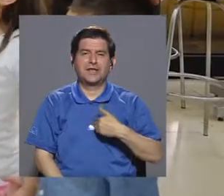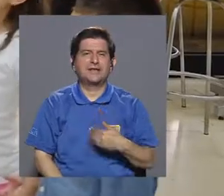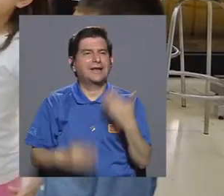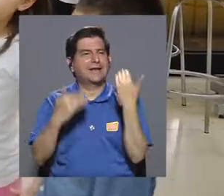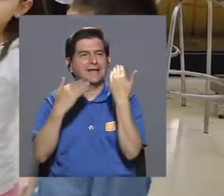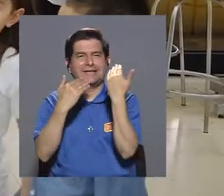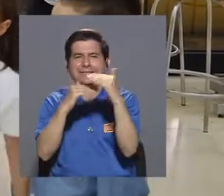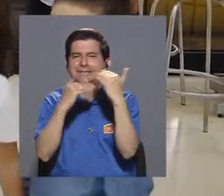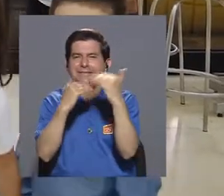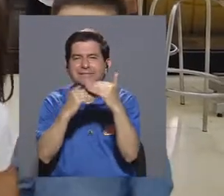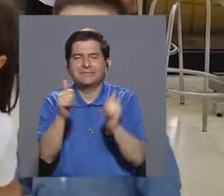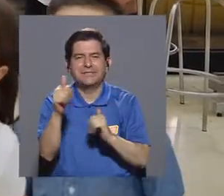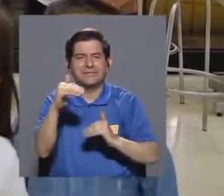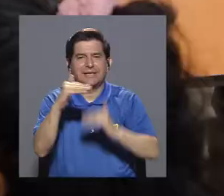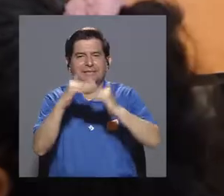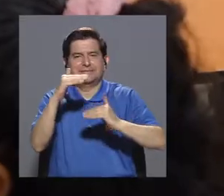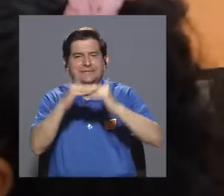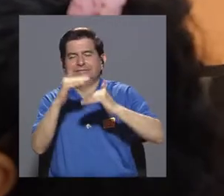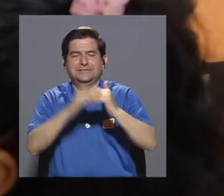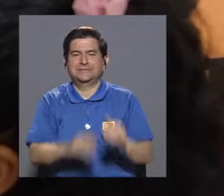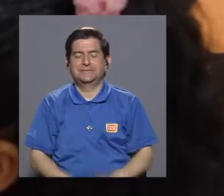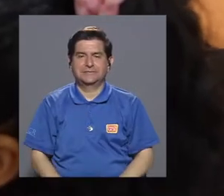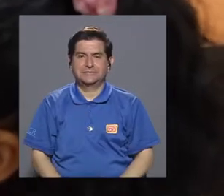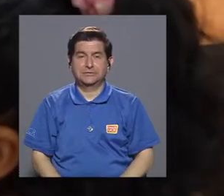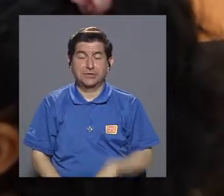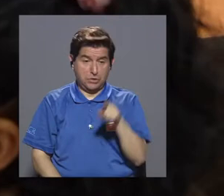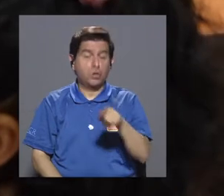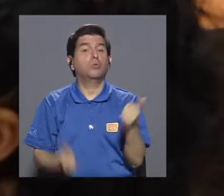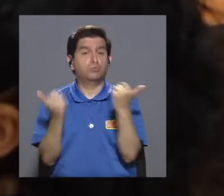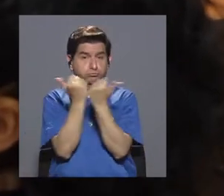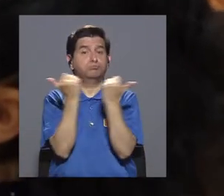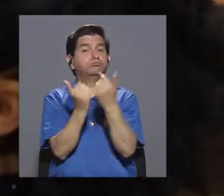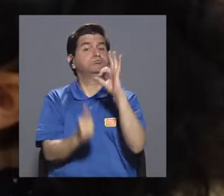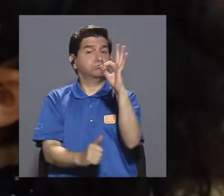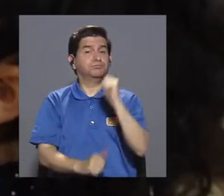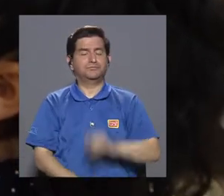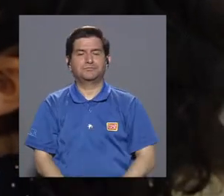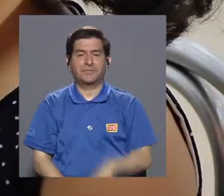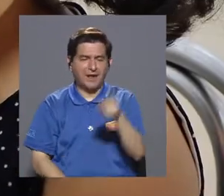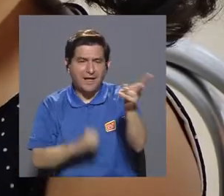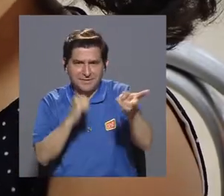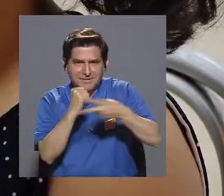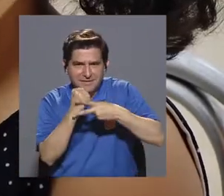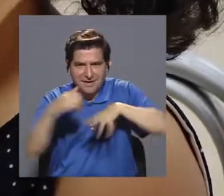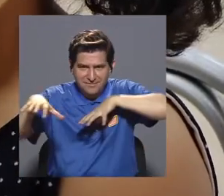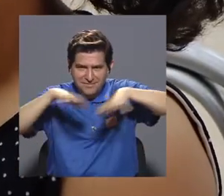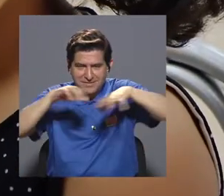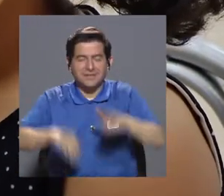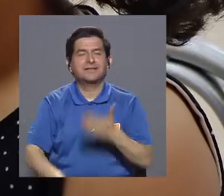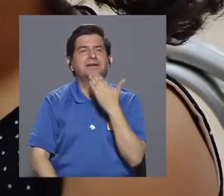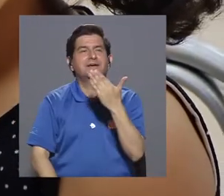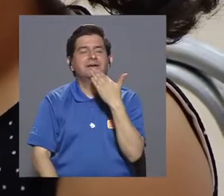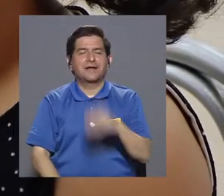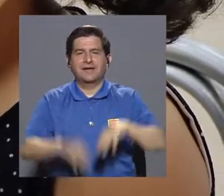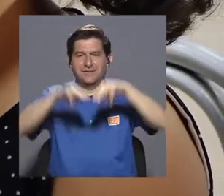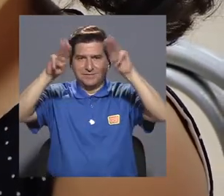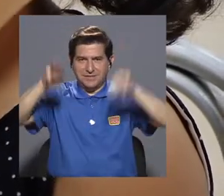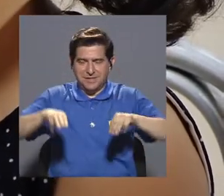cupo máximo que para bien se nos llenó. Entonces, en esta ocasión, la actividad es gracias